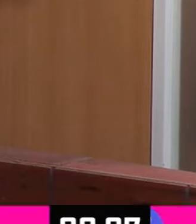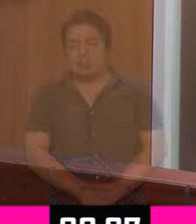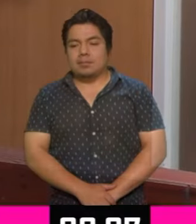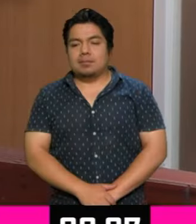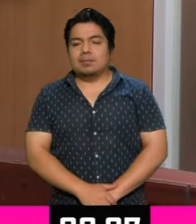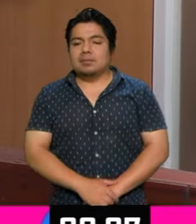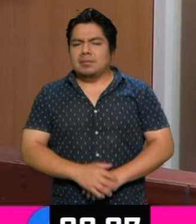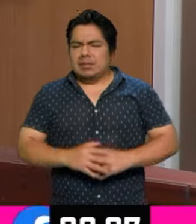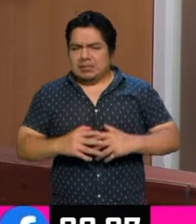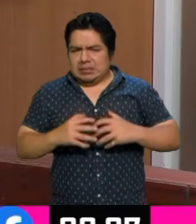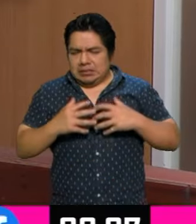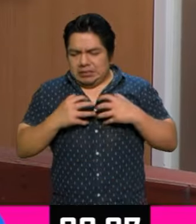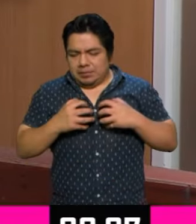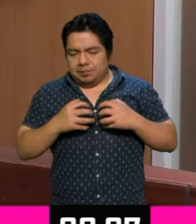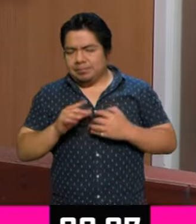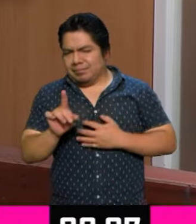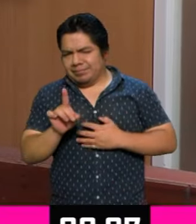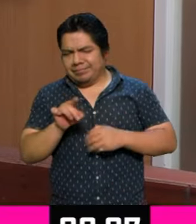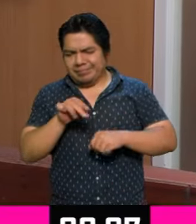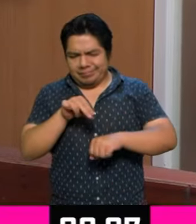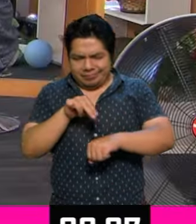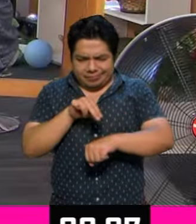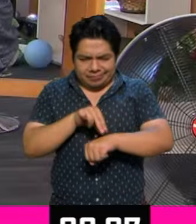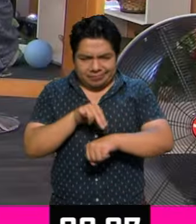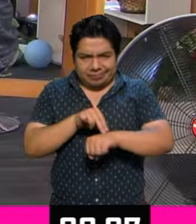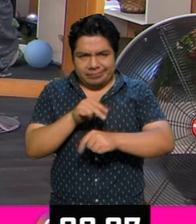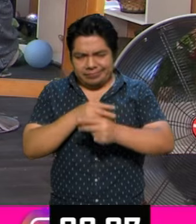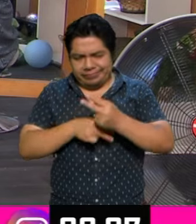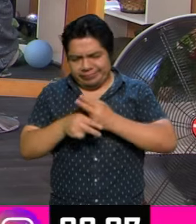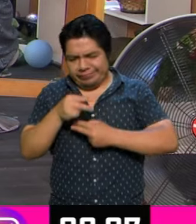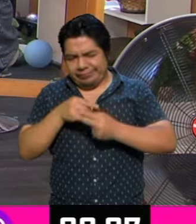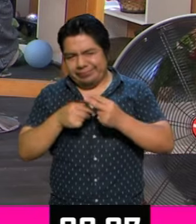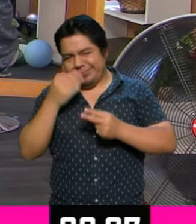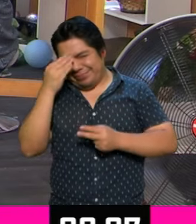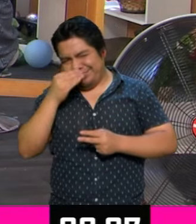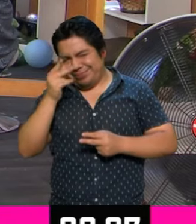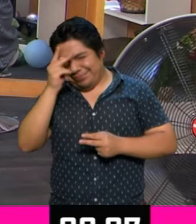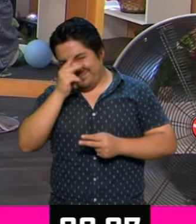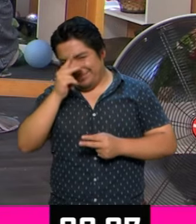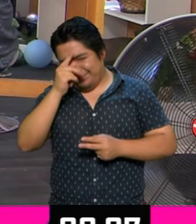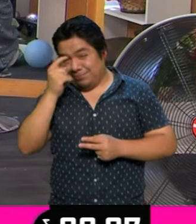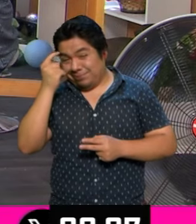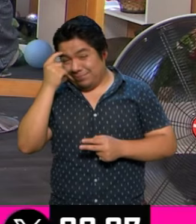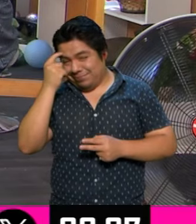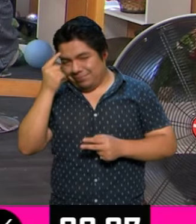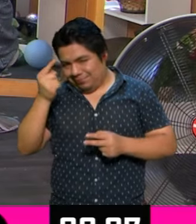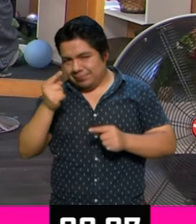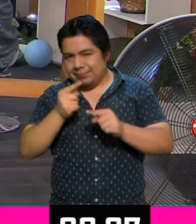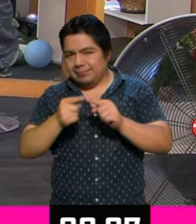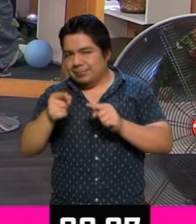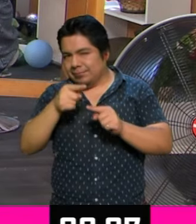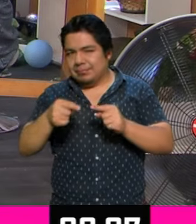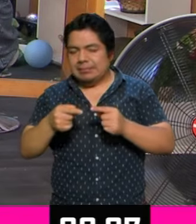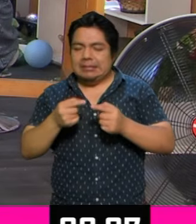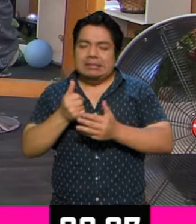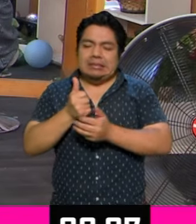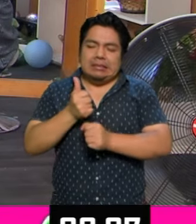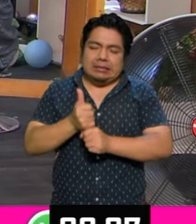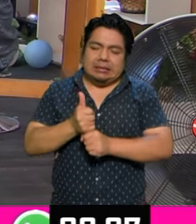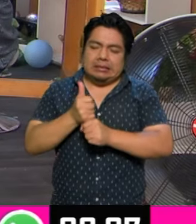Mucho, no mucho. Que no, ya llegó el doctor de nuestra tatema, de la chompeta, para ponerle fin a sus pesares, a